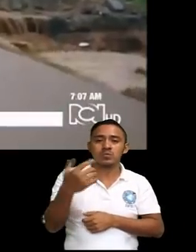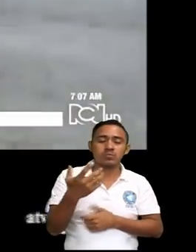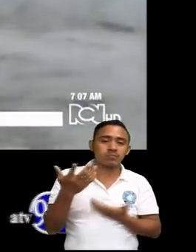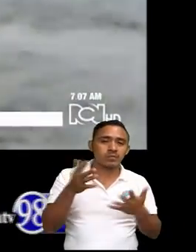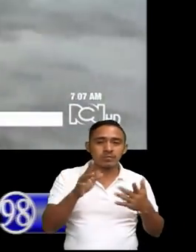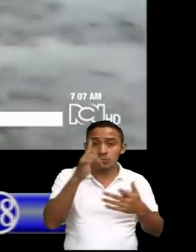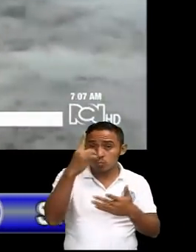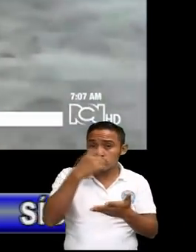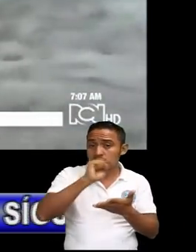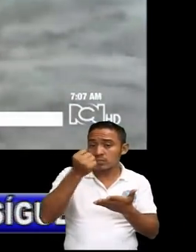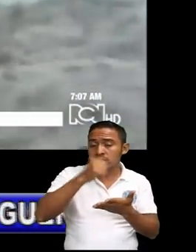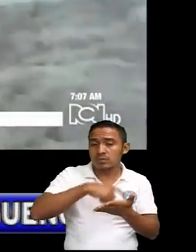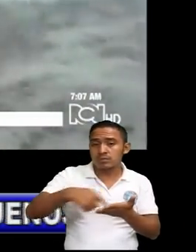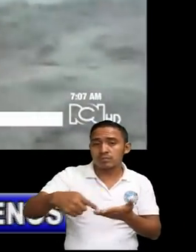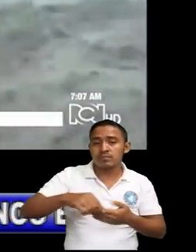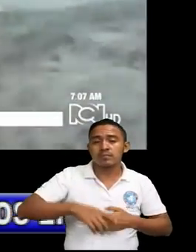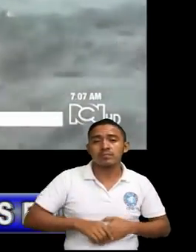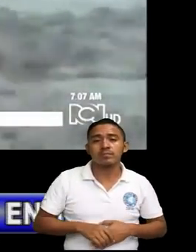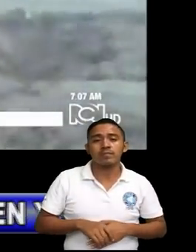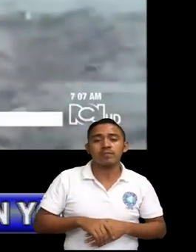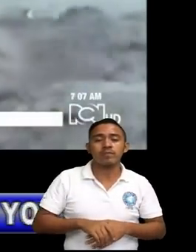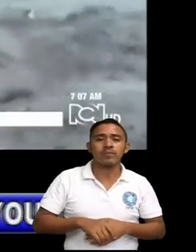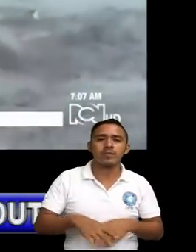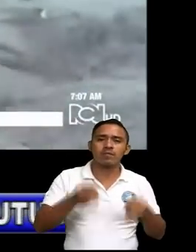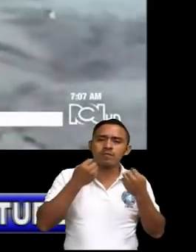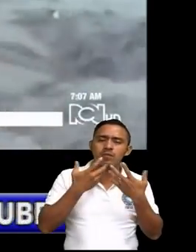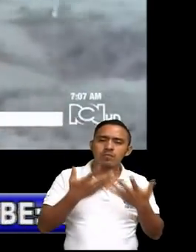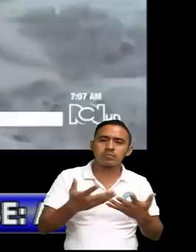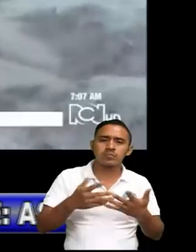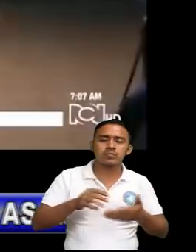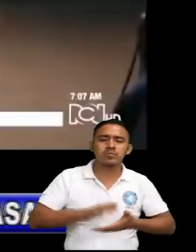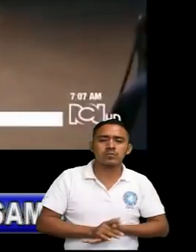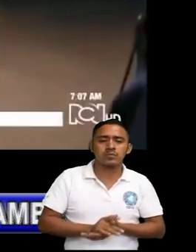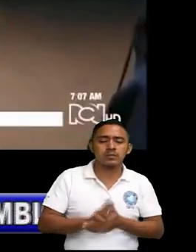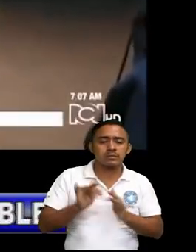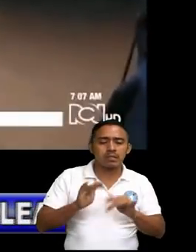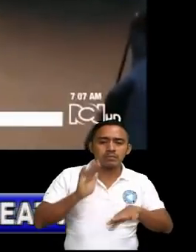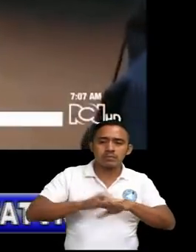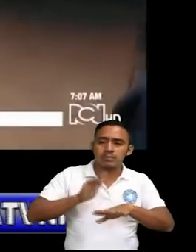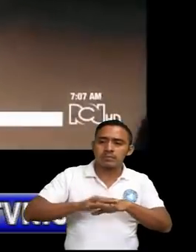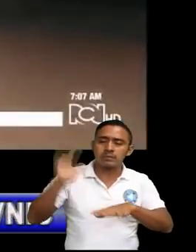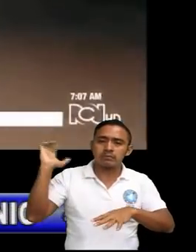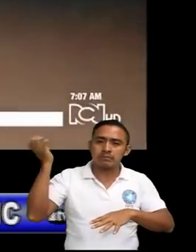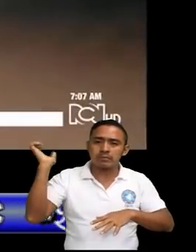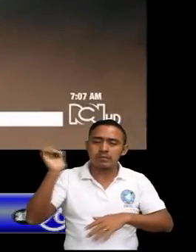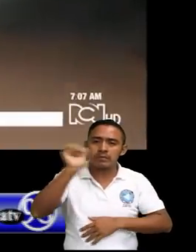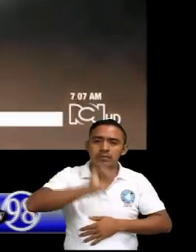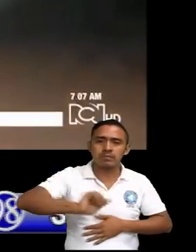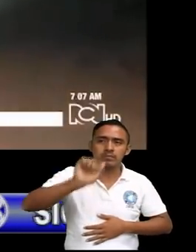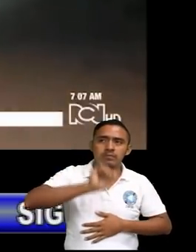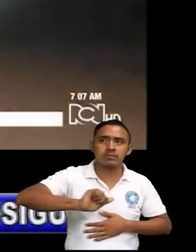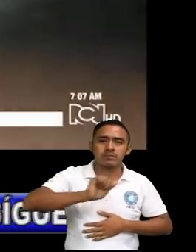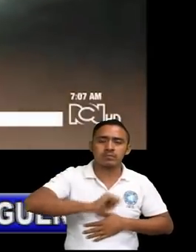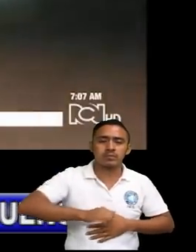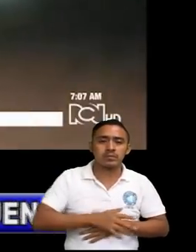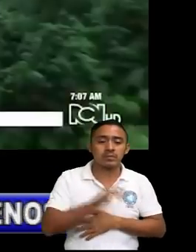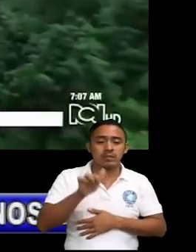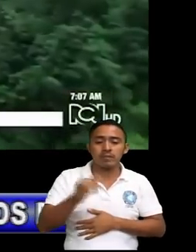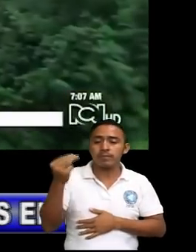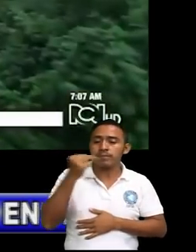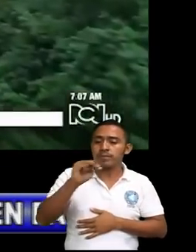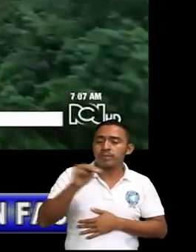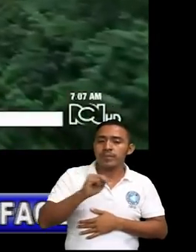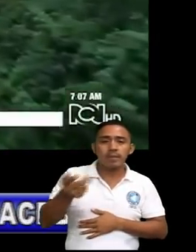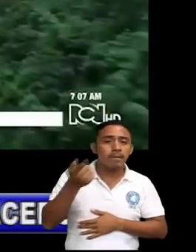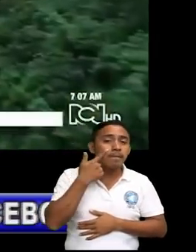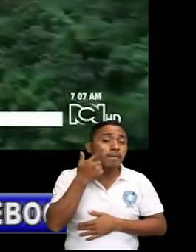una semana. La Oficina Meteorológica Regional activó la alerta amarilla a las 10:30 de este martes y